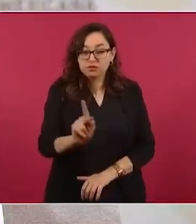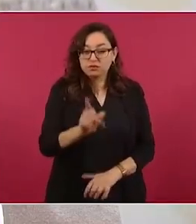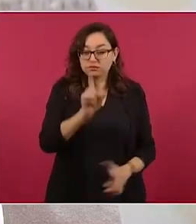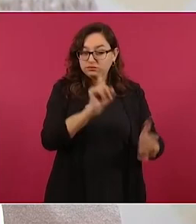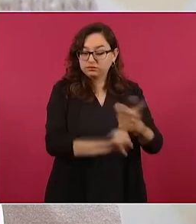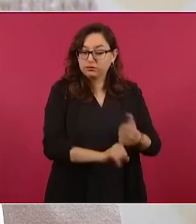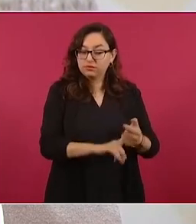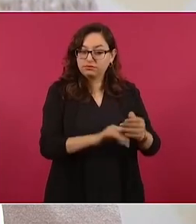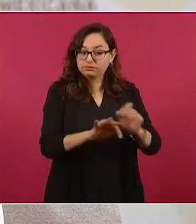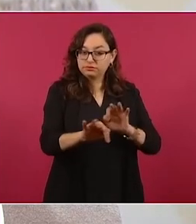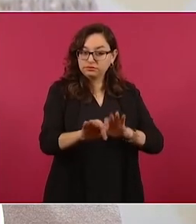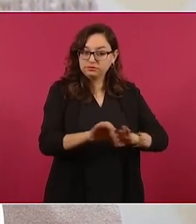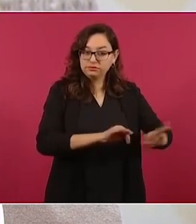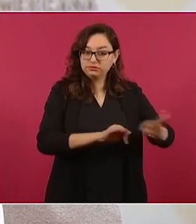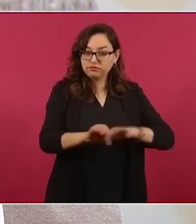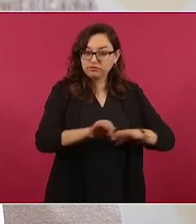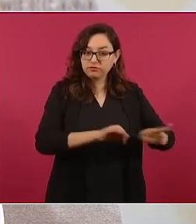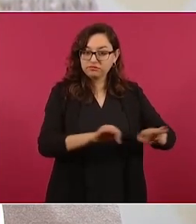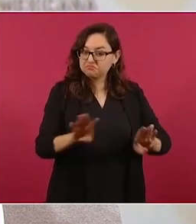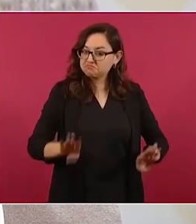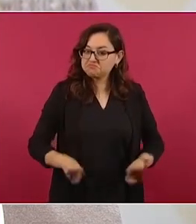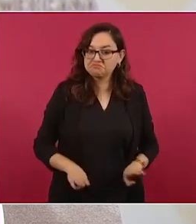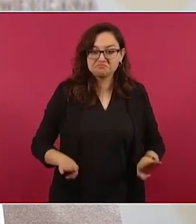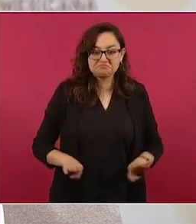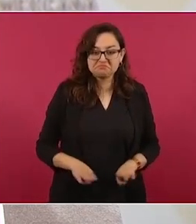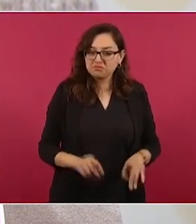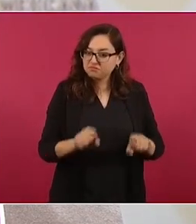columnistas de ese periódico.